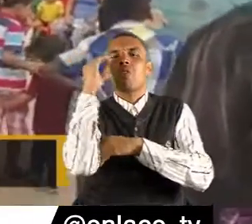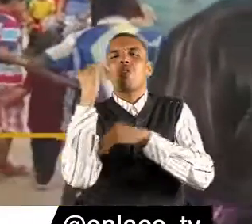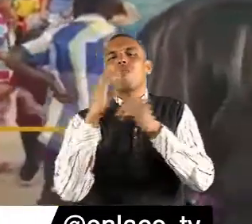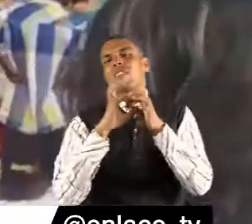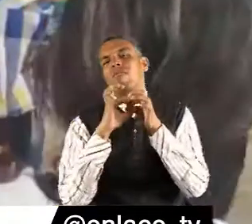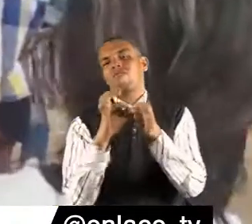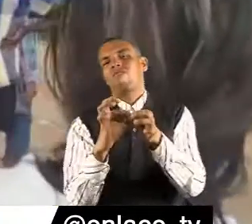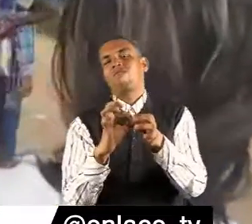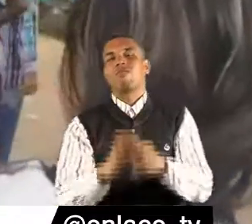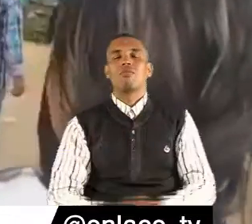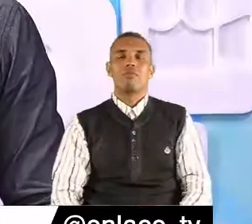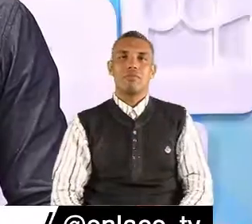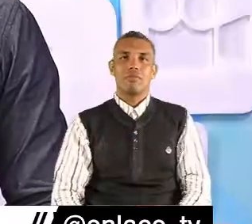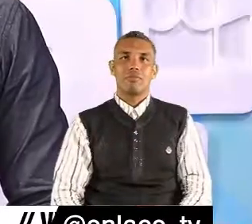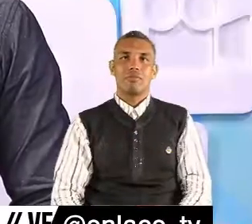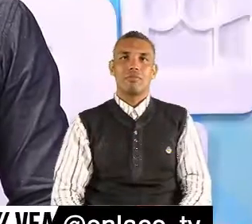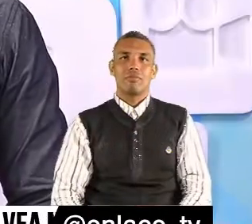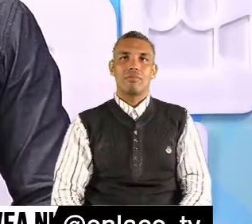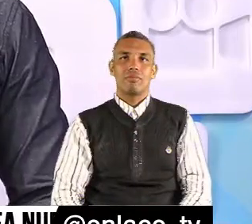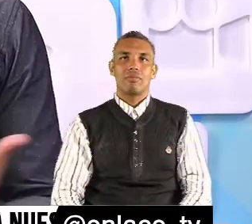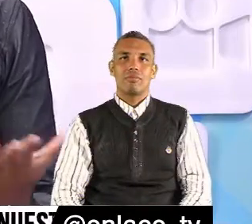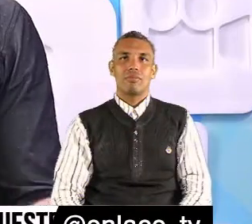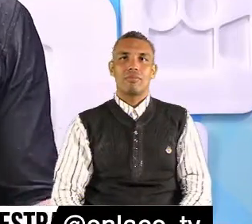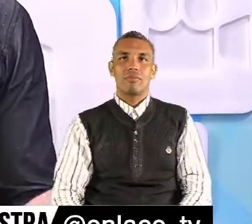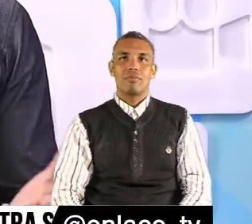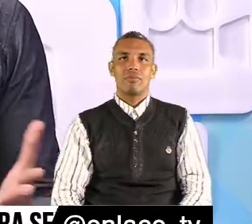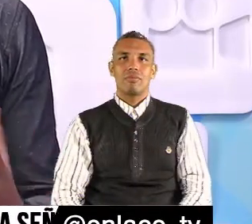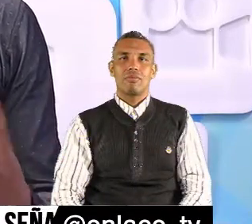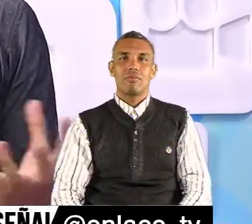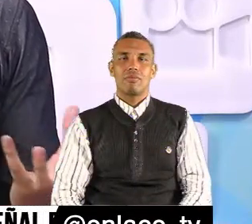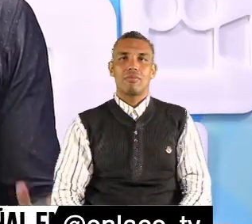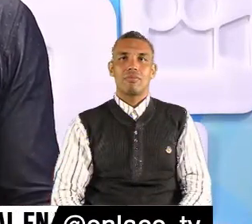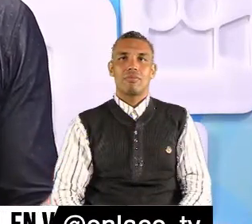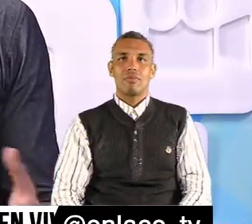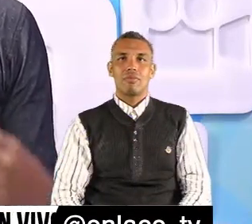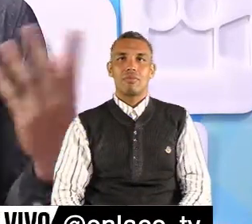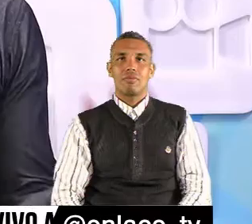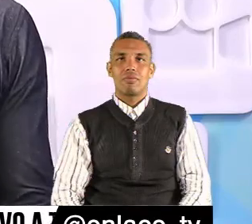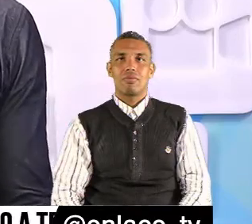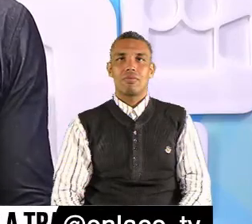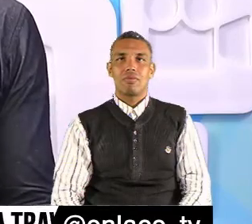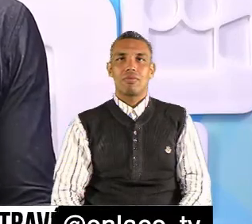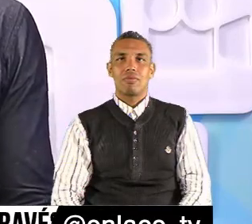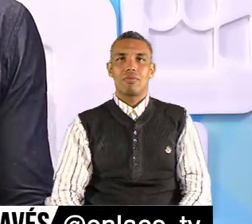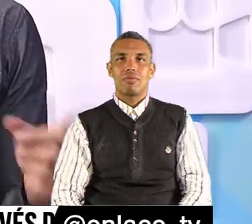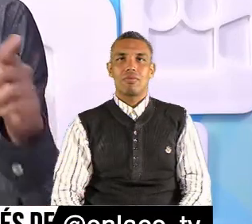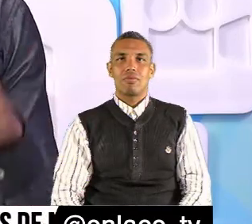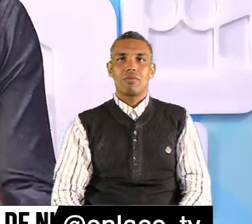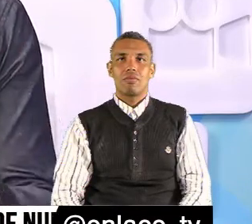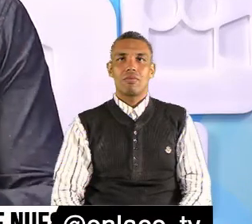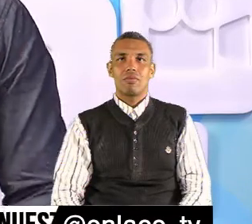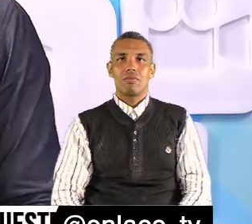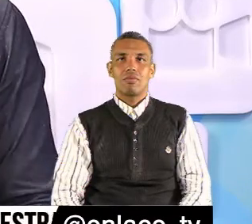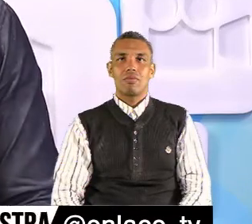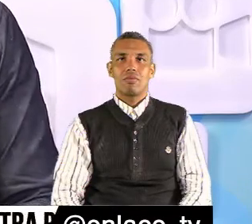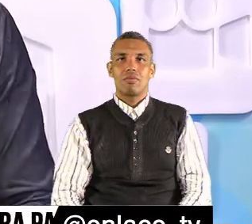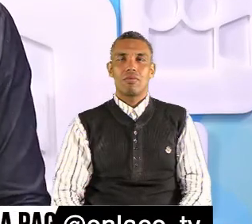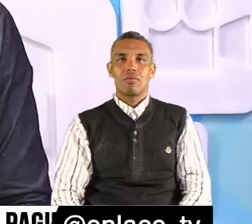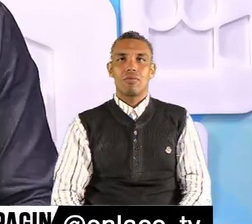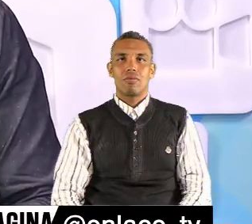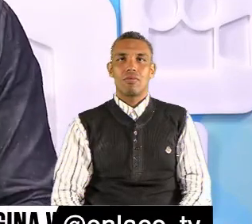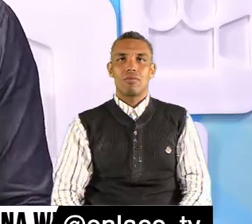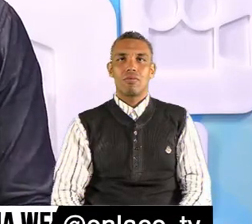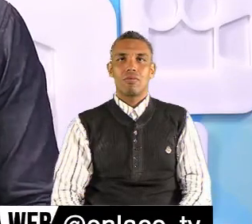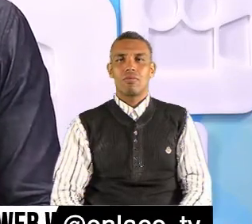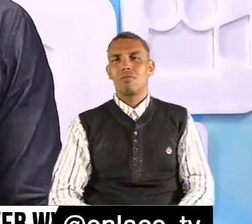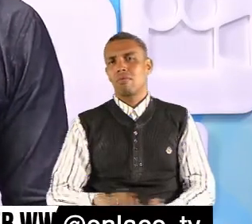la niñez. ¿Qué pasó, DJ? ¿Qué pasó? Y hablando precisamente de celebraciones, pasamos del Día de la Niñez a hablar de los 94